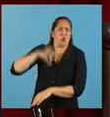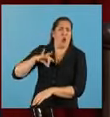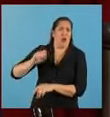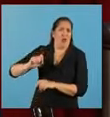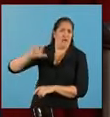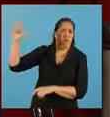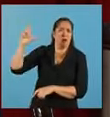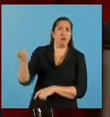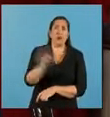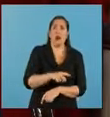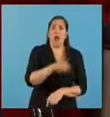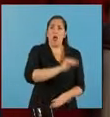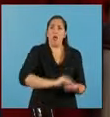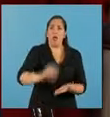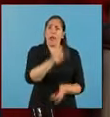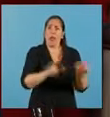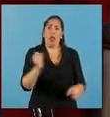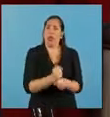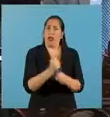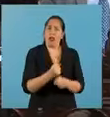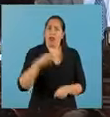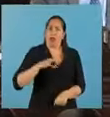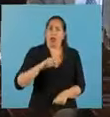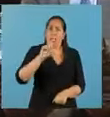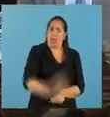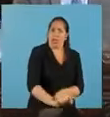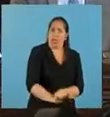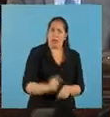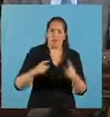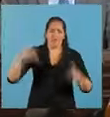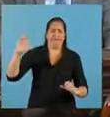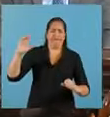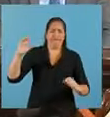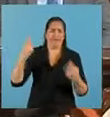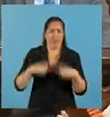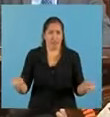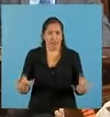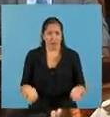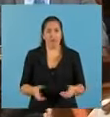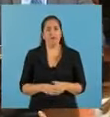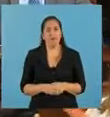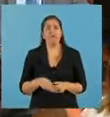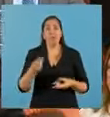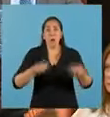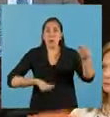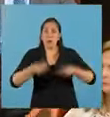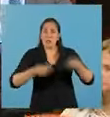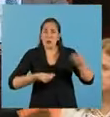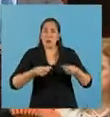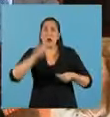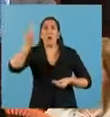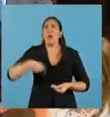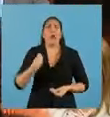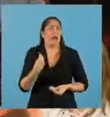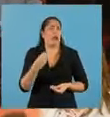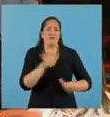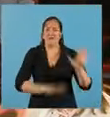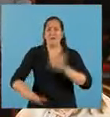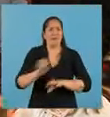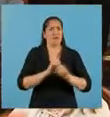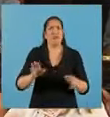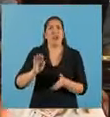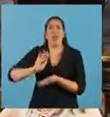no recibieron. La recurrente subejecución presupuestaria acabó conjugándose con deudas en múltiples